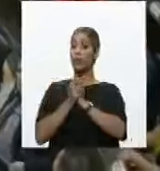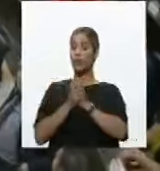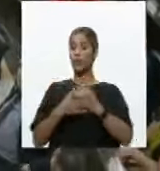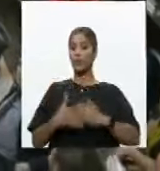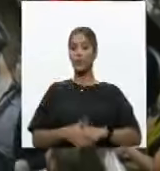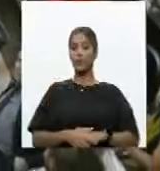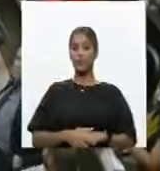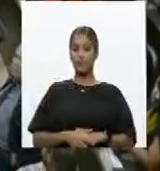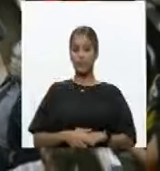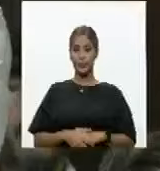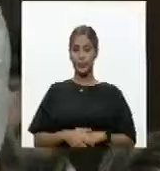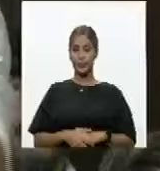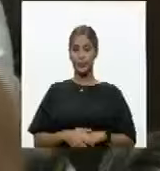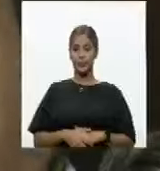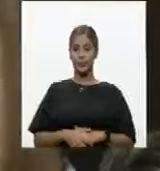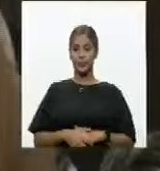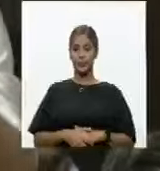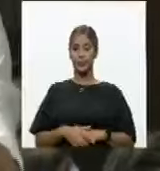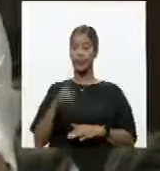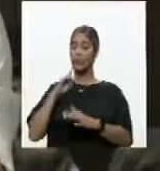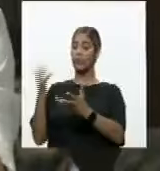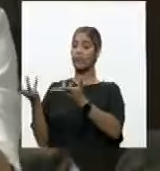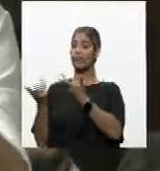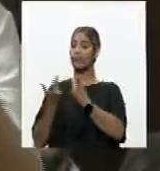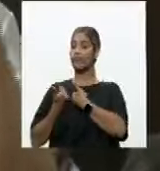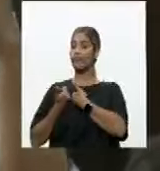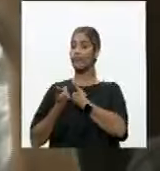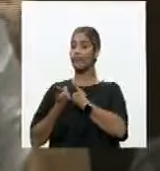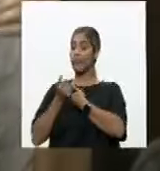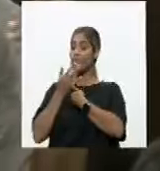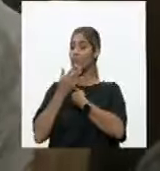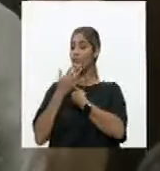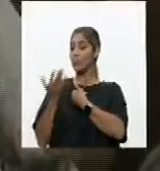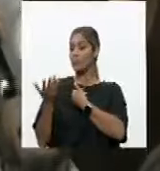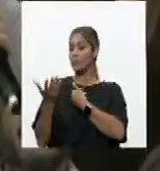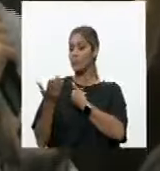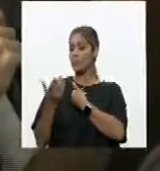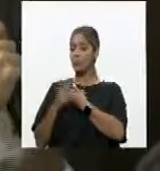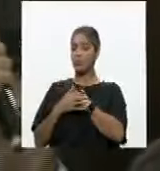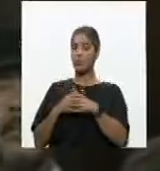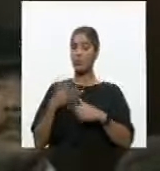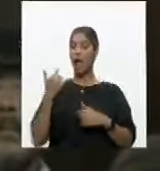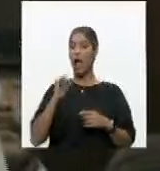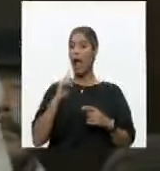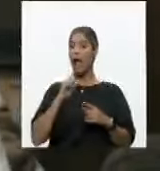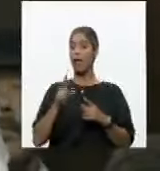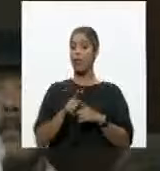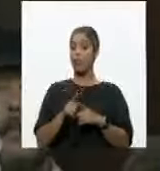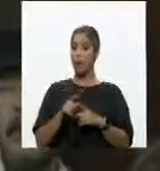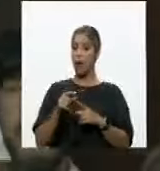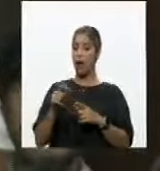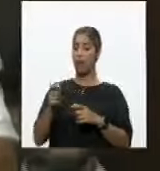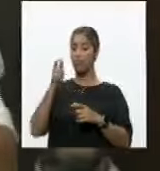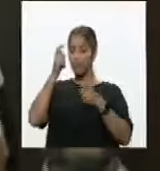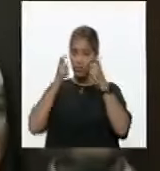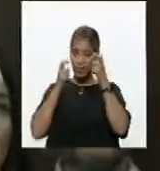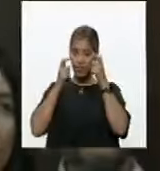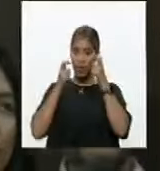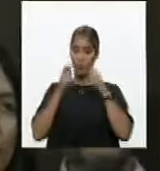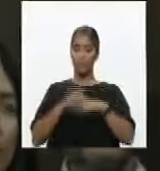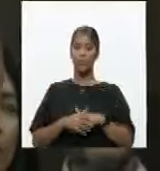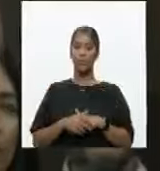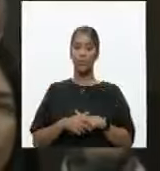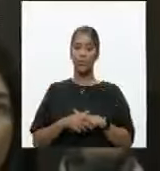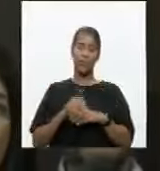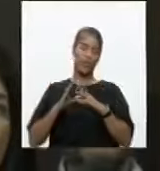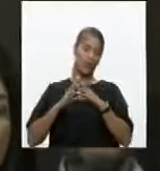tengo una amiga que me contaba que cuando insurge en armas el comandante Chávez, claro,